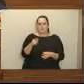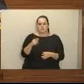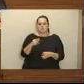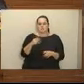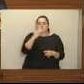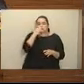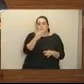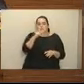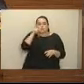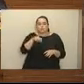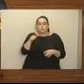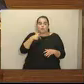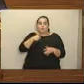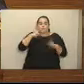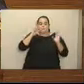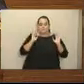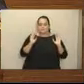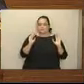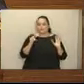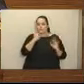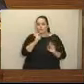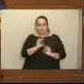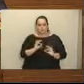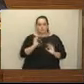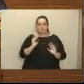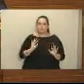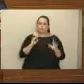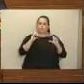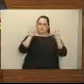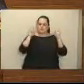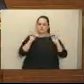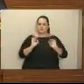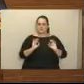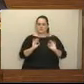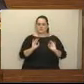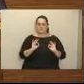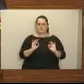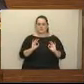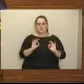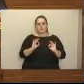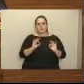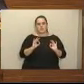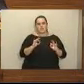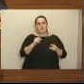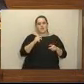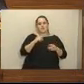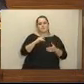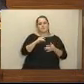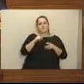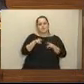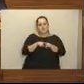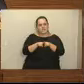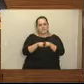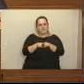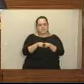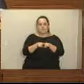cuestiono. Y le aseguro que, como a usted, en asuntos de esta naturaleza, me aborrecen las críticas cosméticas y las